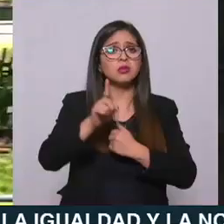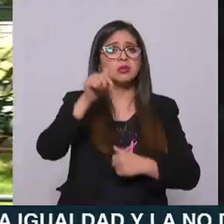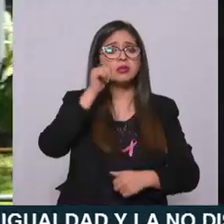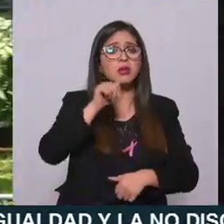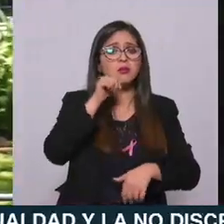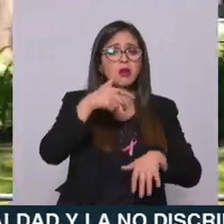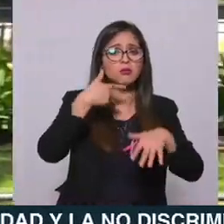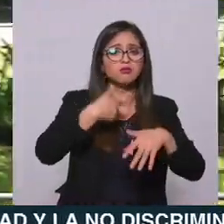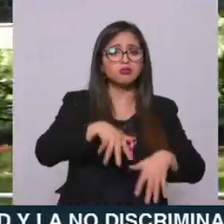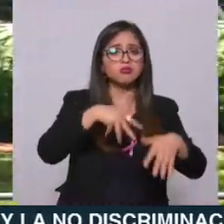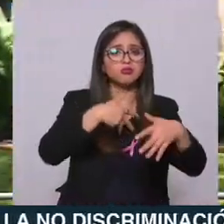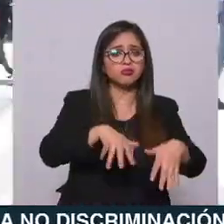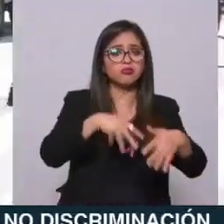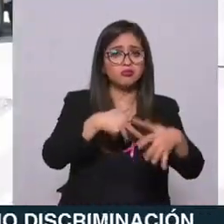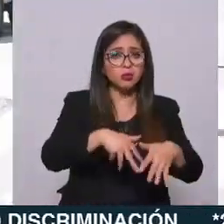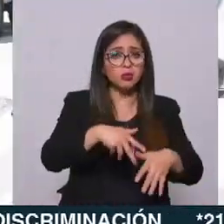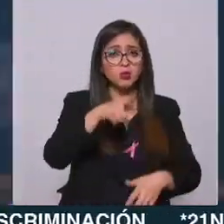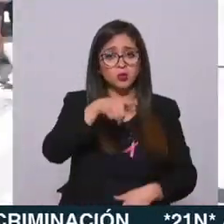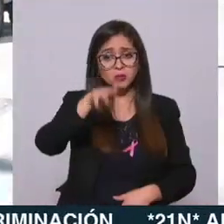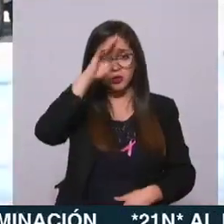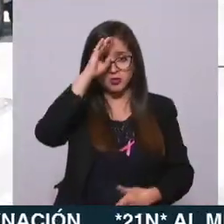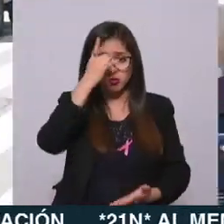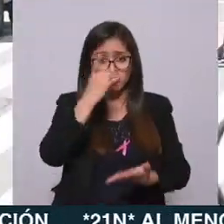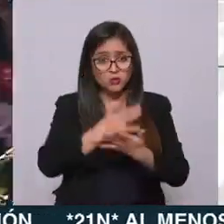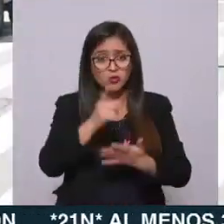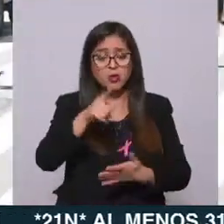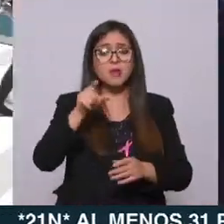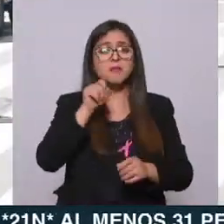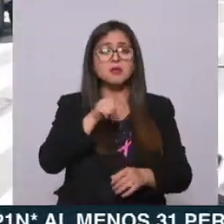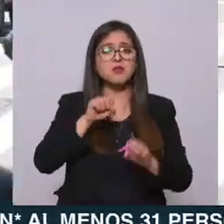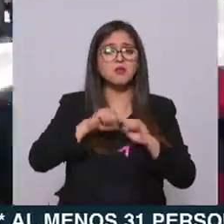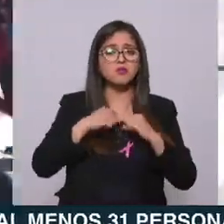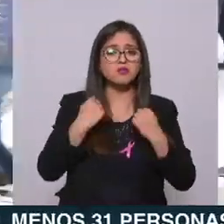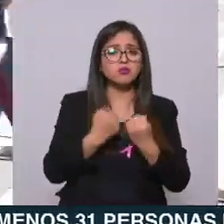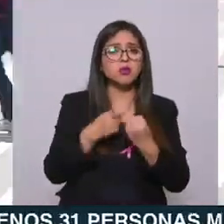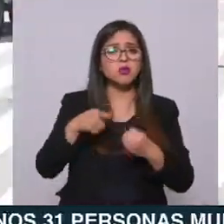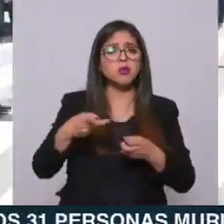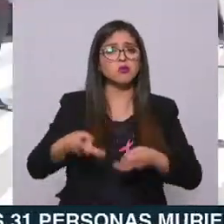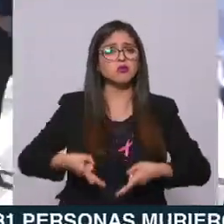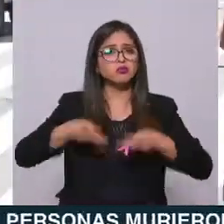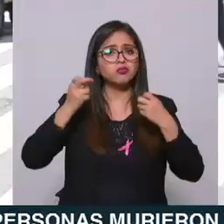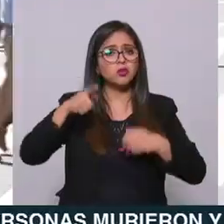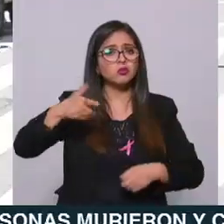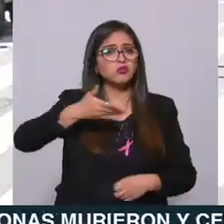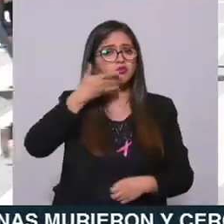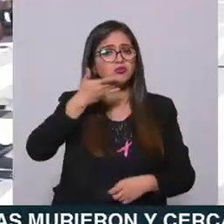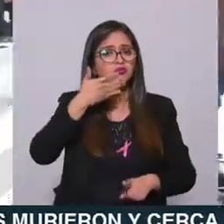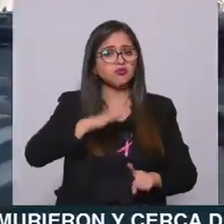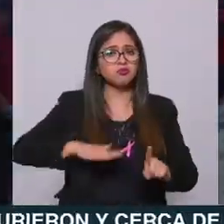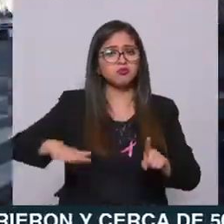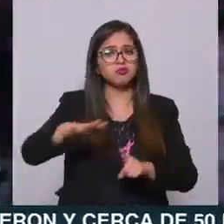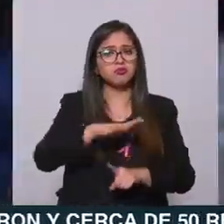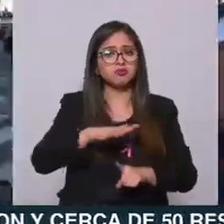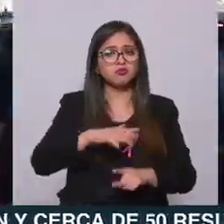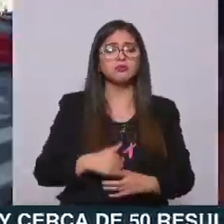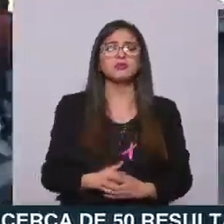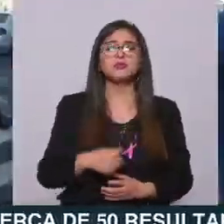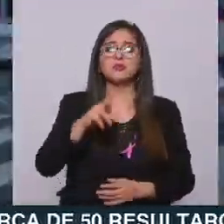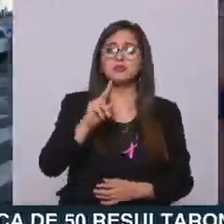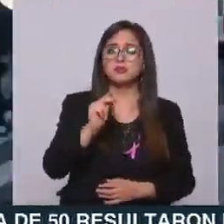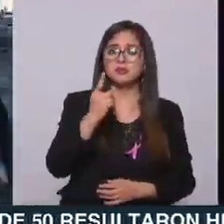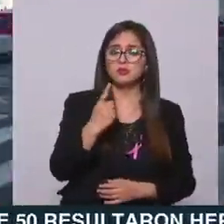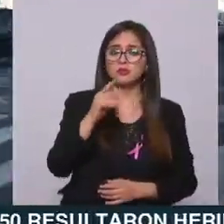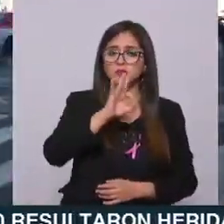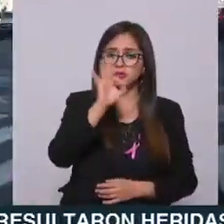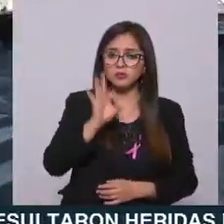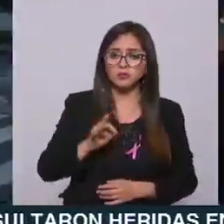y manifestaciones. Y no solo eso, pues el crimen organizado y la delincuencia son frecuentes en la demarcación. El 81%